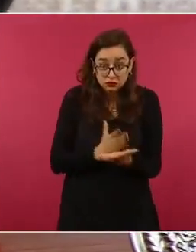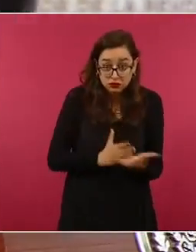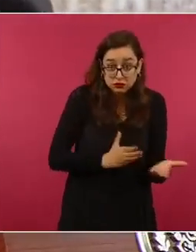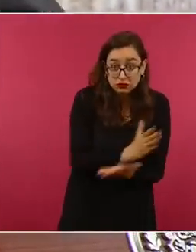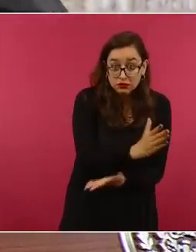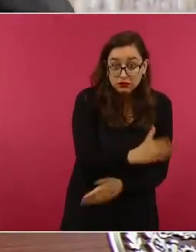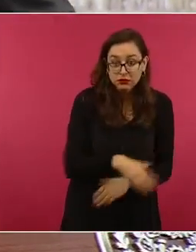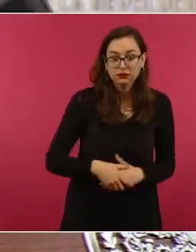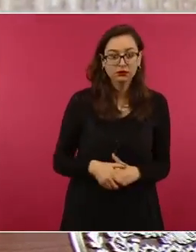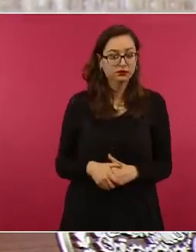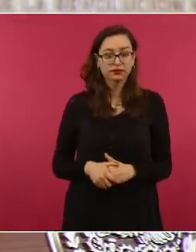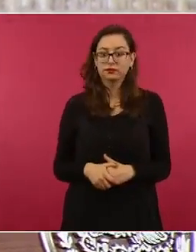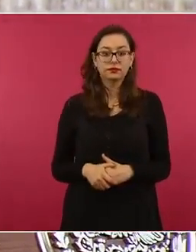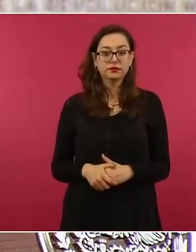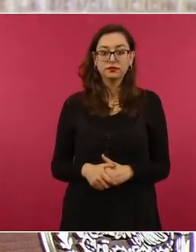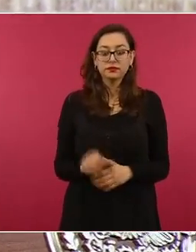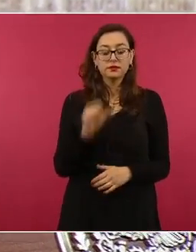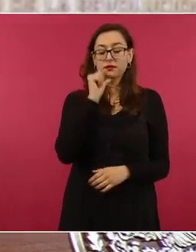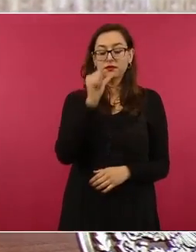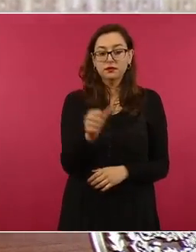pero por otras